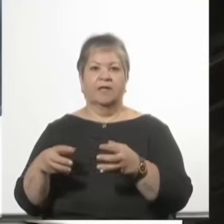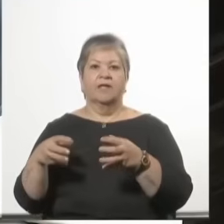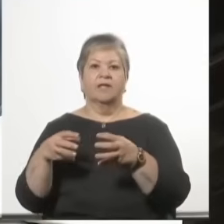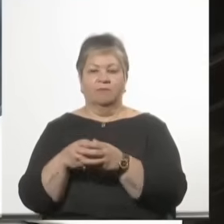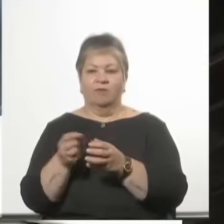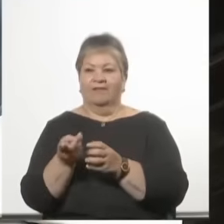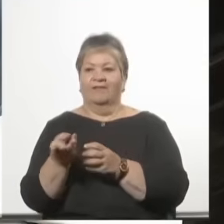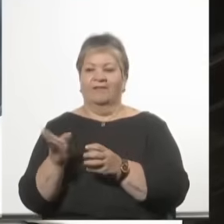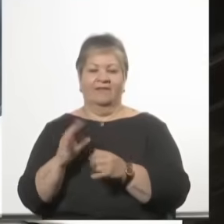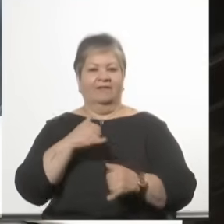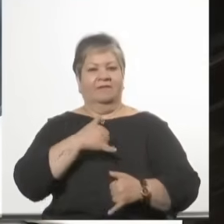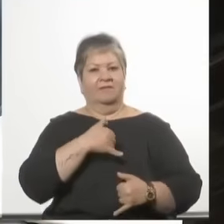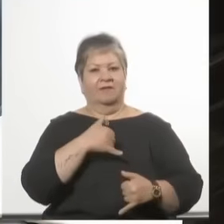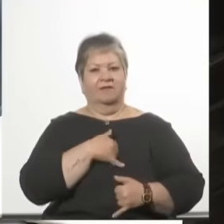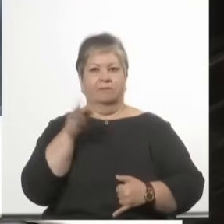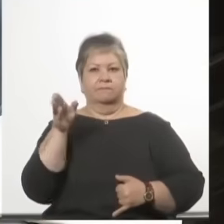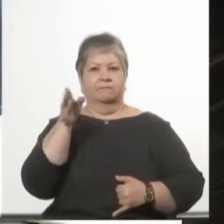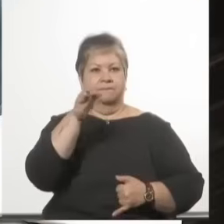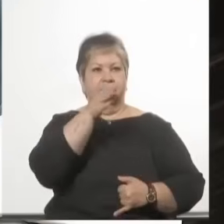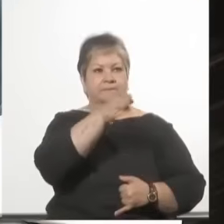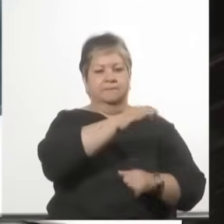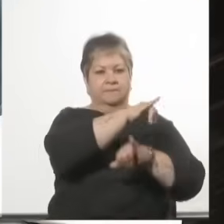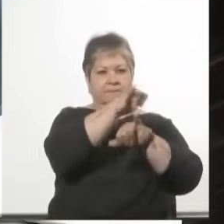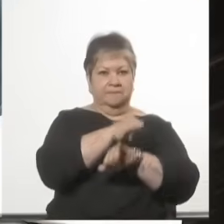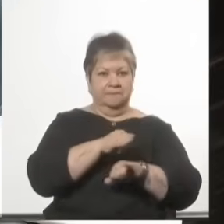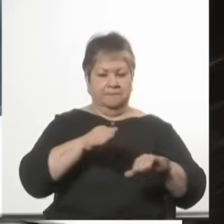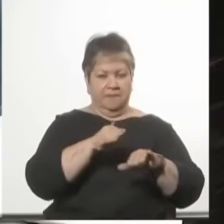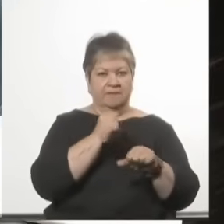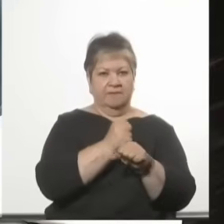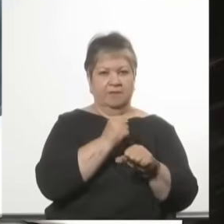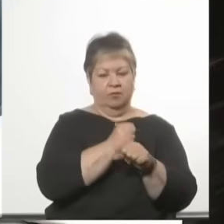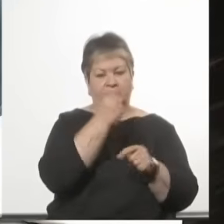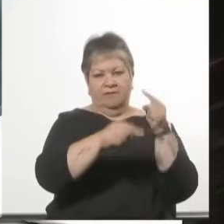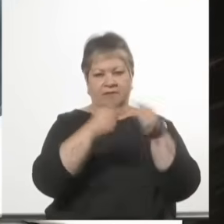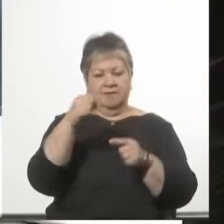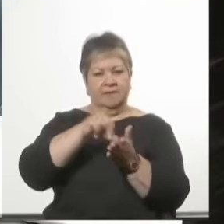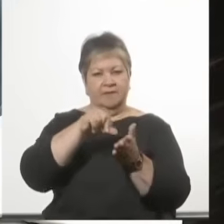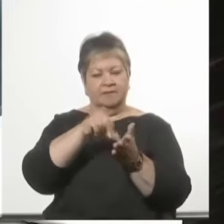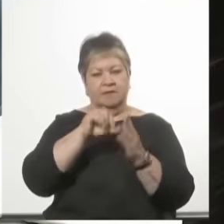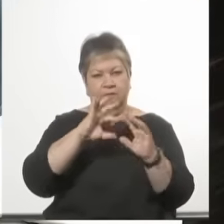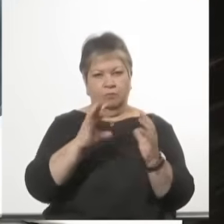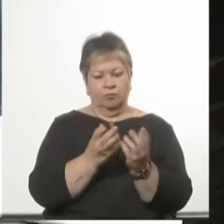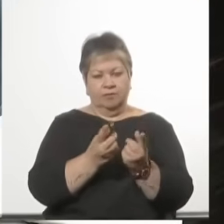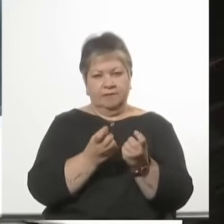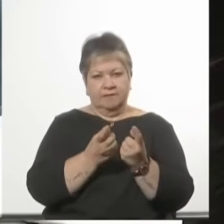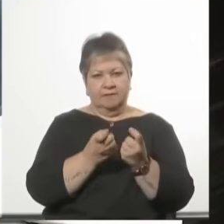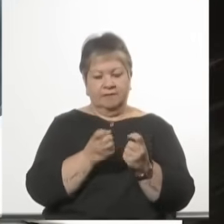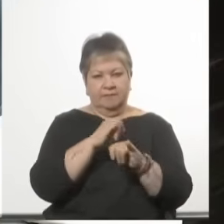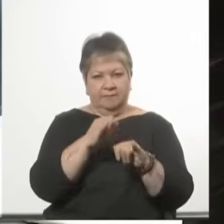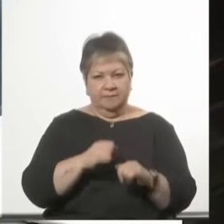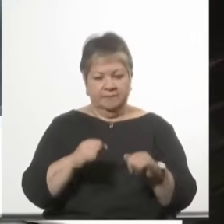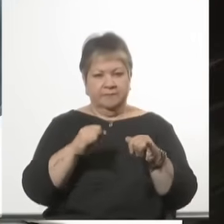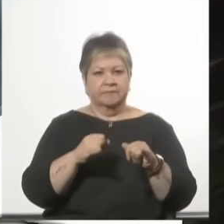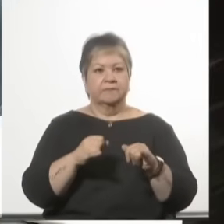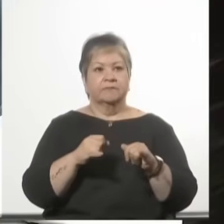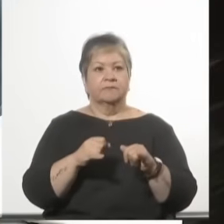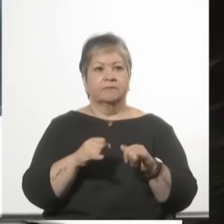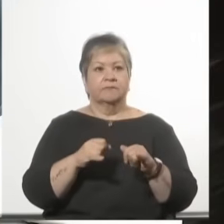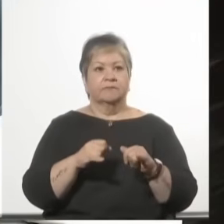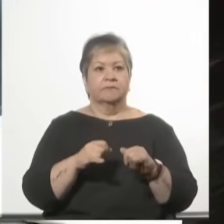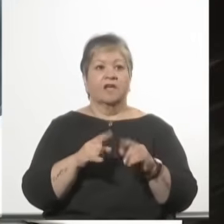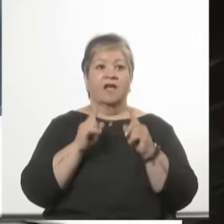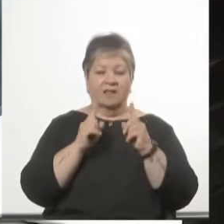cantidad de efectivos destinados a misiones de paz, donde también, señor presidente, logramos cosas que fueron